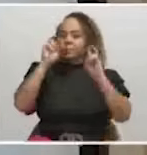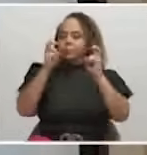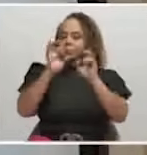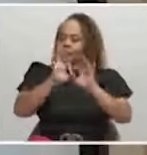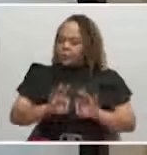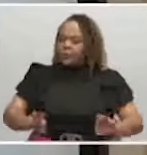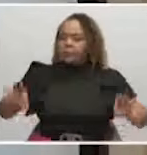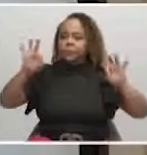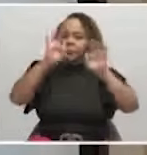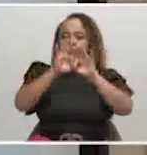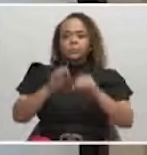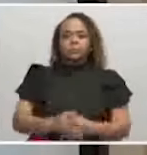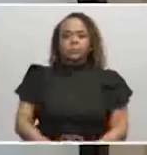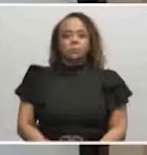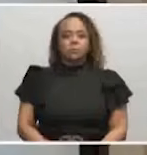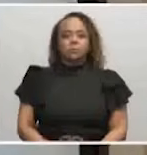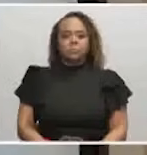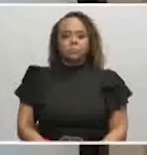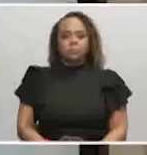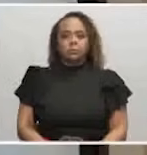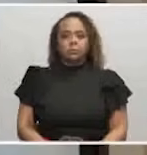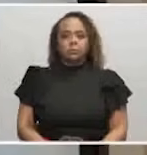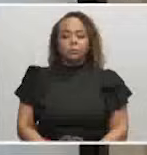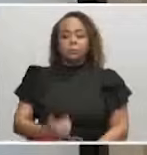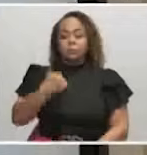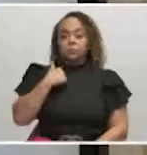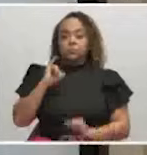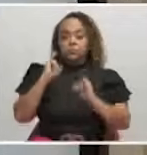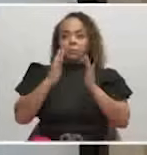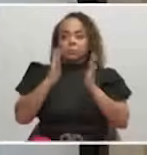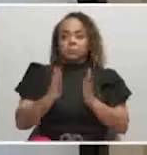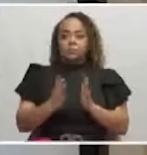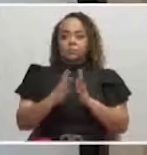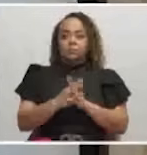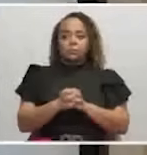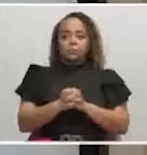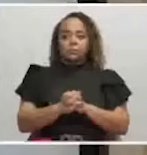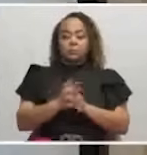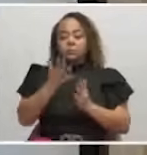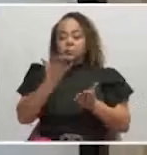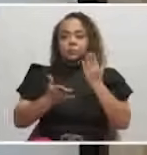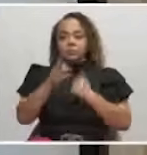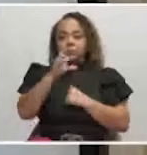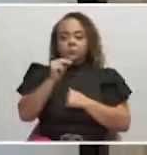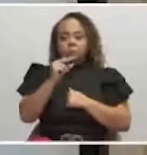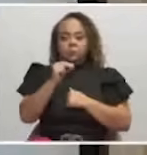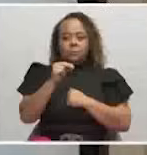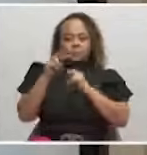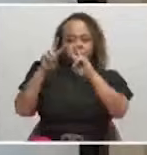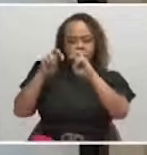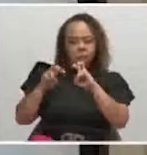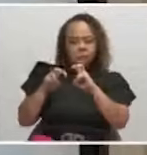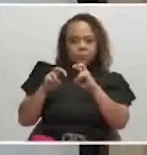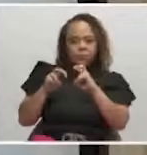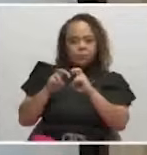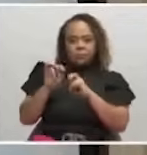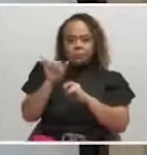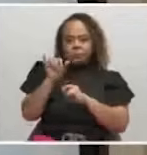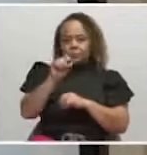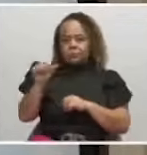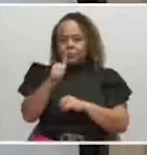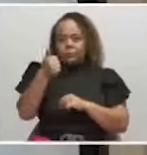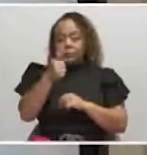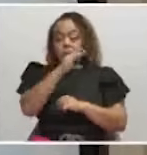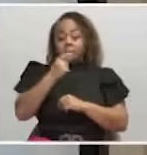muy importante, que hay jugadores que tal vez no se les mide con la misma vara que a otros. Y